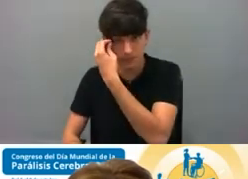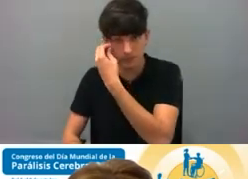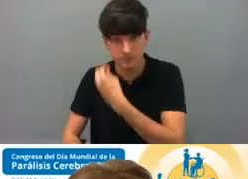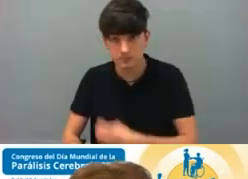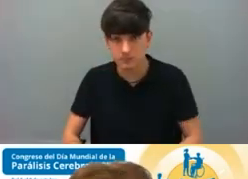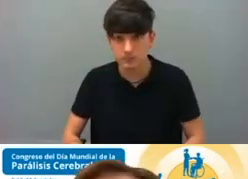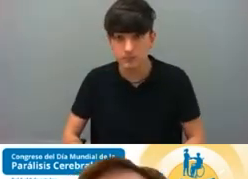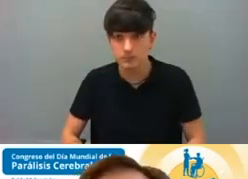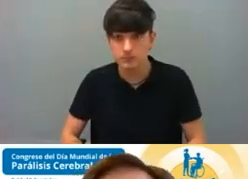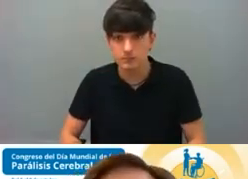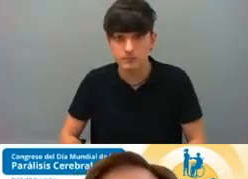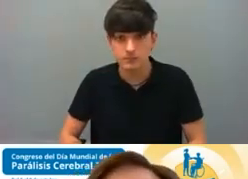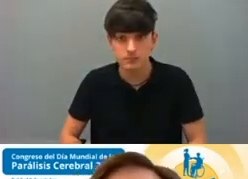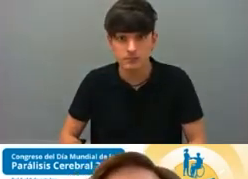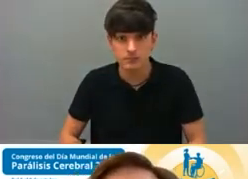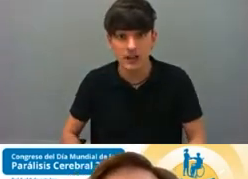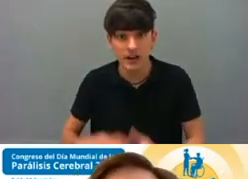¿Tenemos las reflexiones?